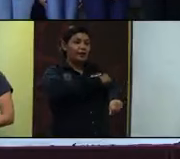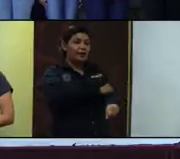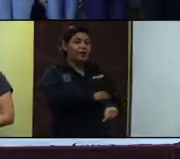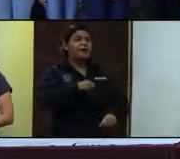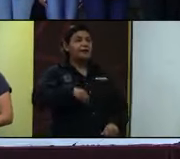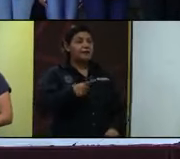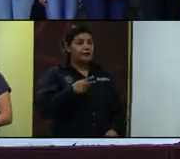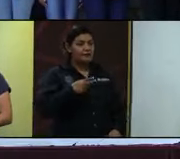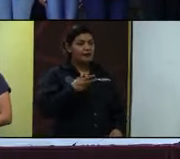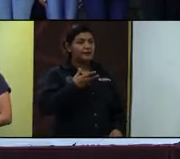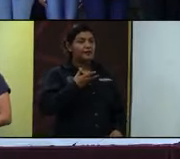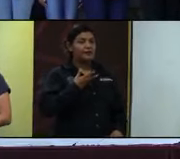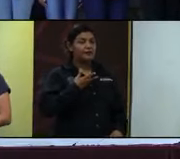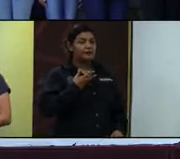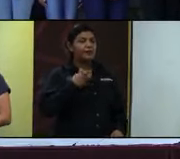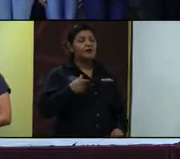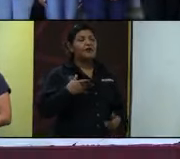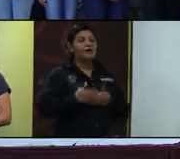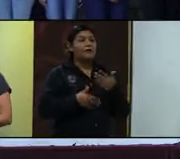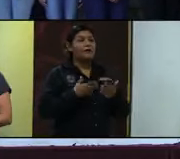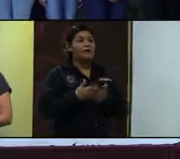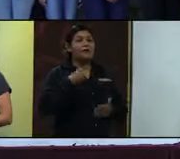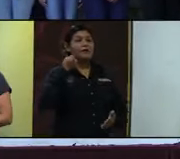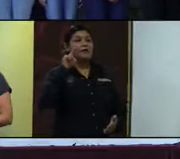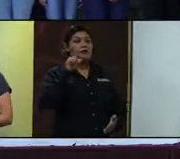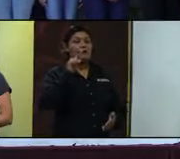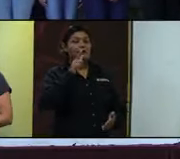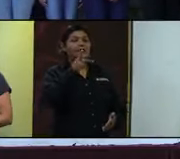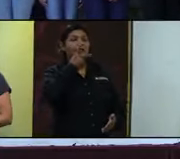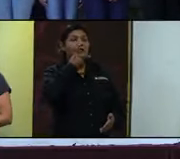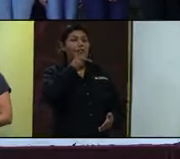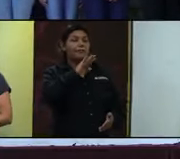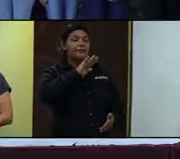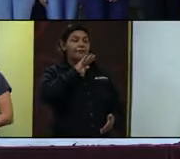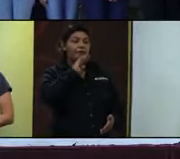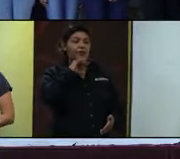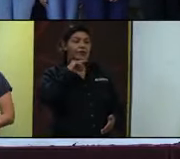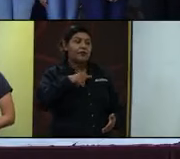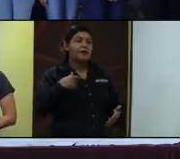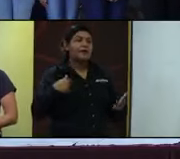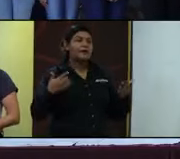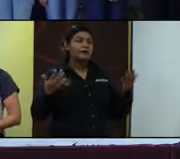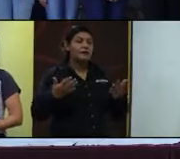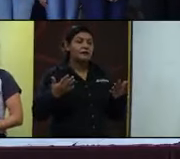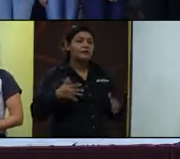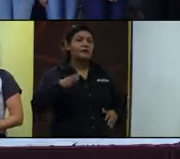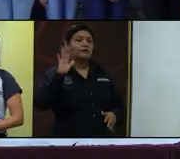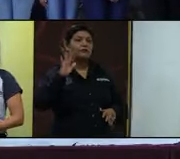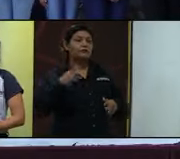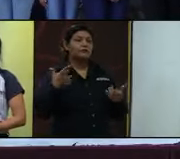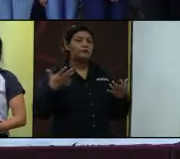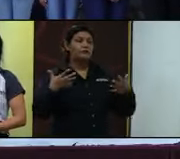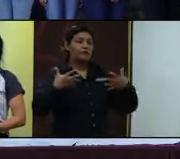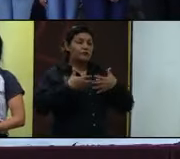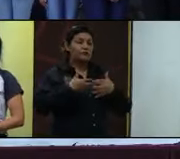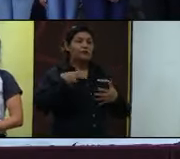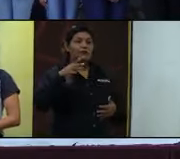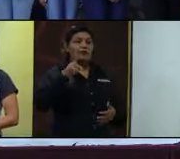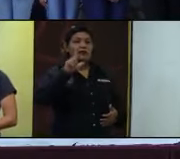también tuvimos la presencia de 17 padres de familia, que hicimos un contingente de aproximadamente de